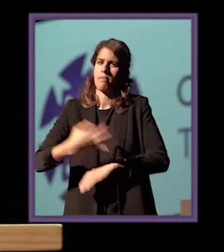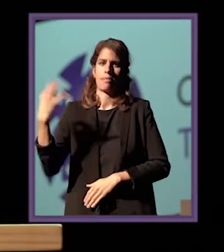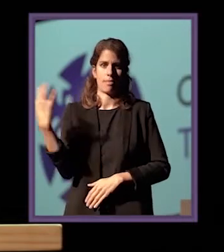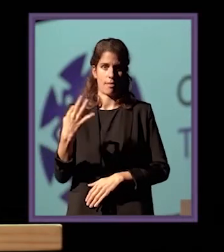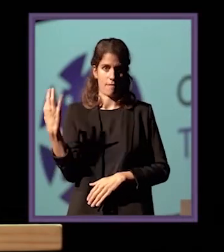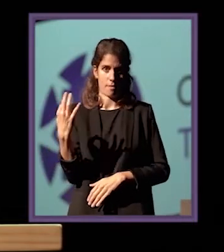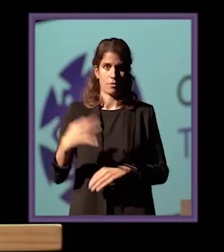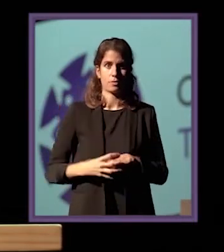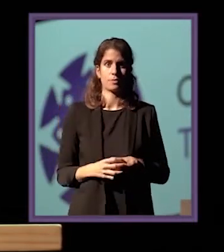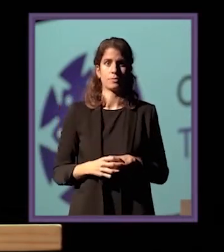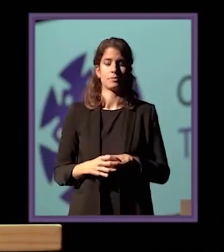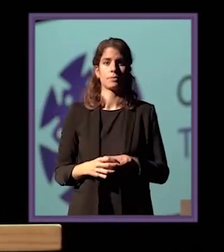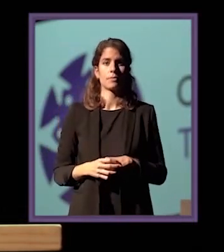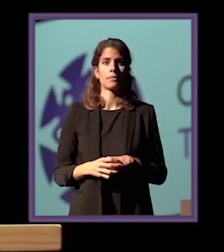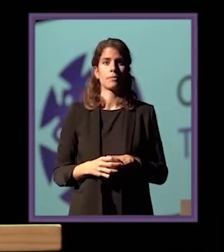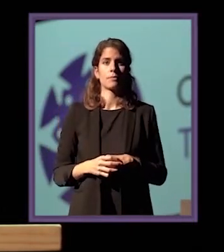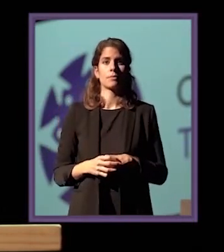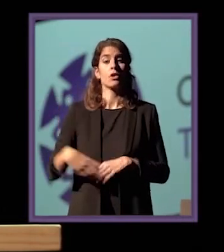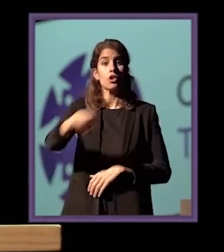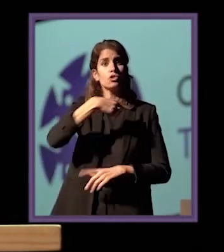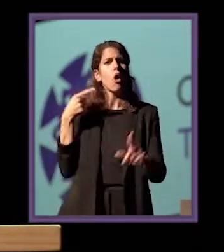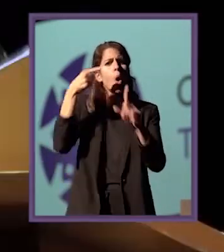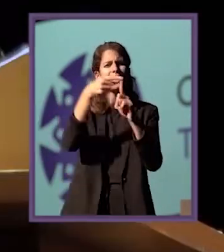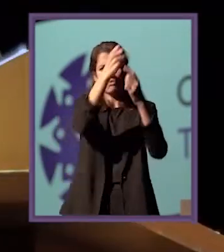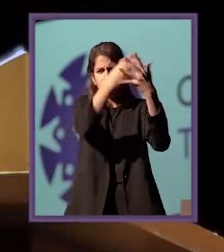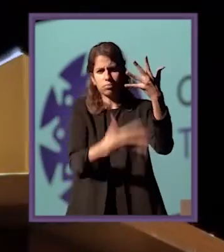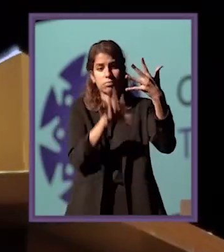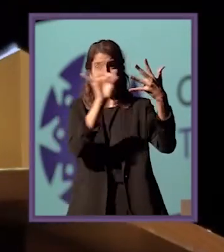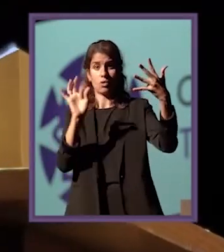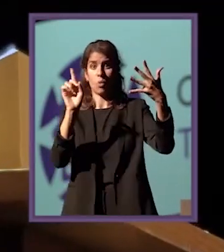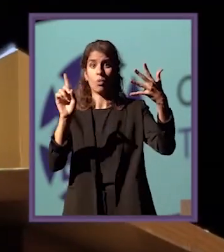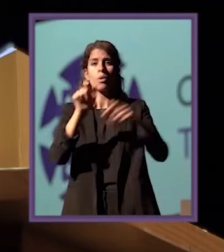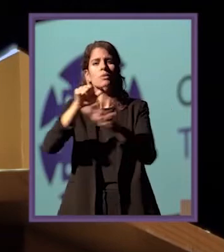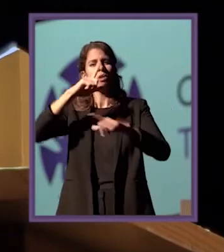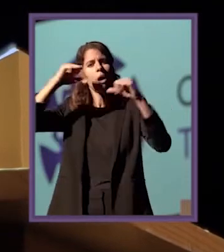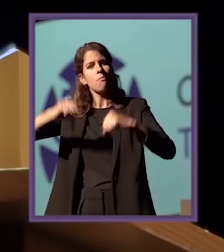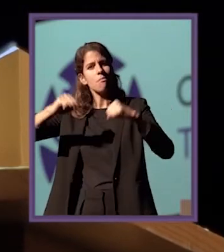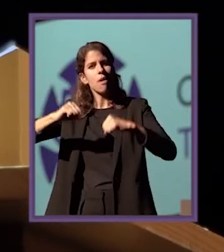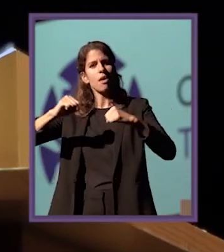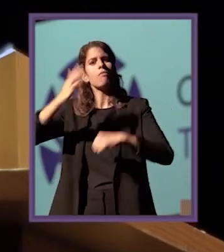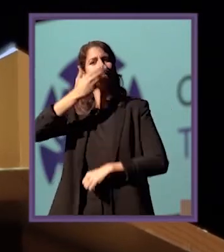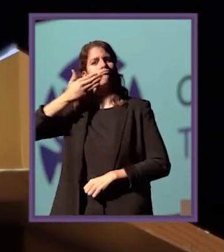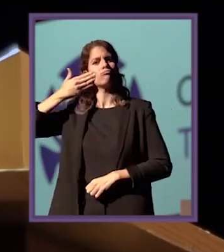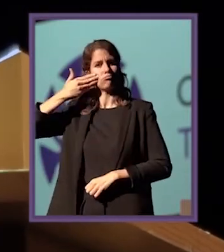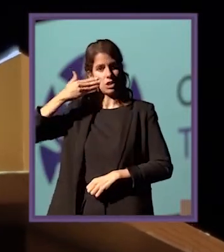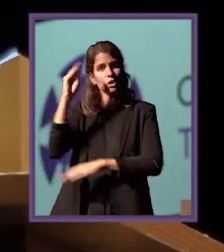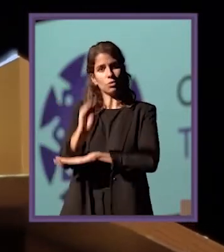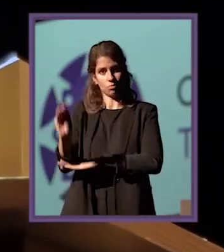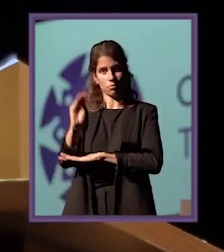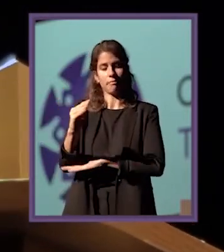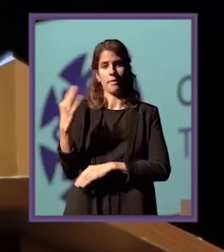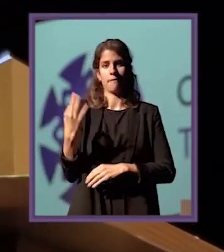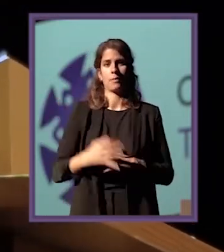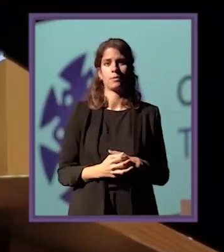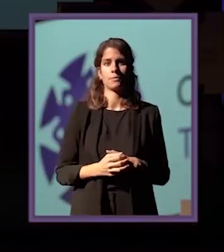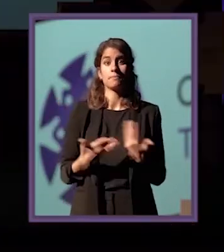tenemos como objetivo dar a las personas mayores el digno trato que se merecen. Y entonces decía que, a diferencia de otras iniciativas